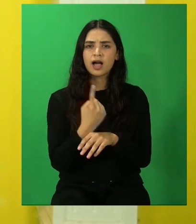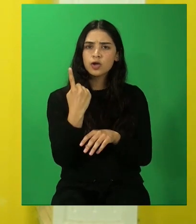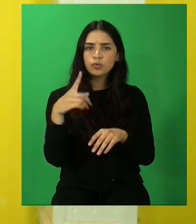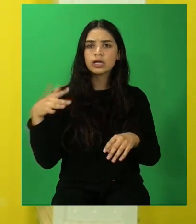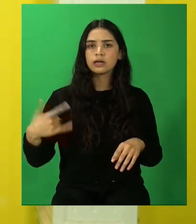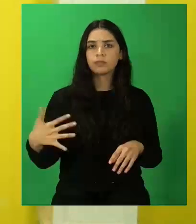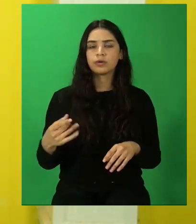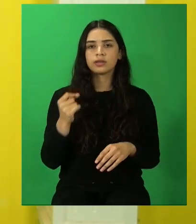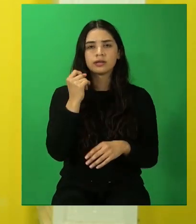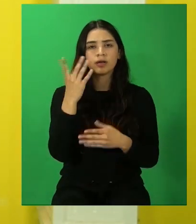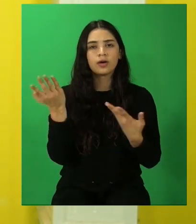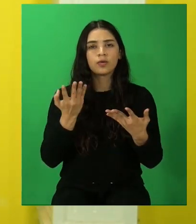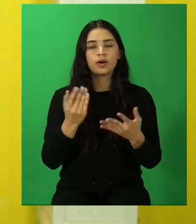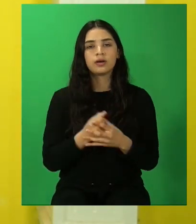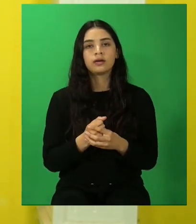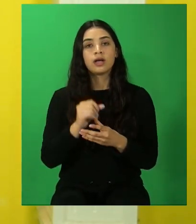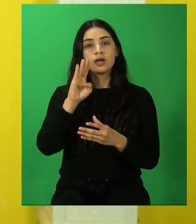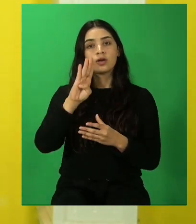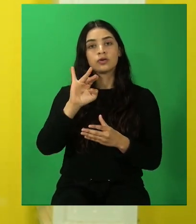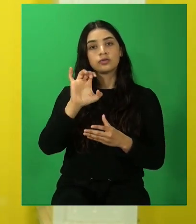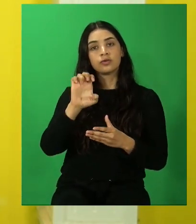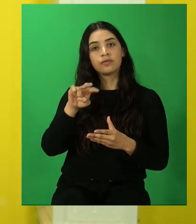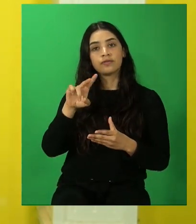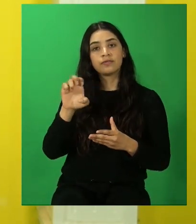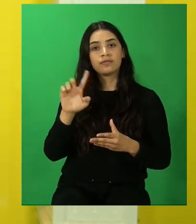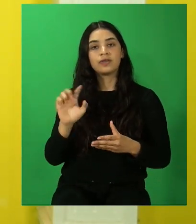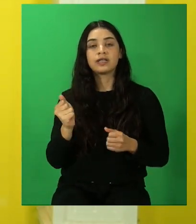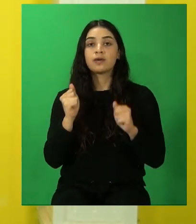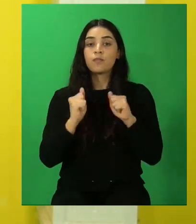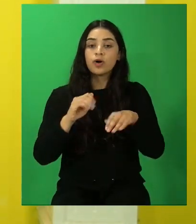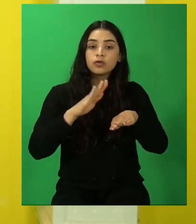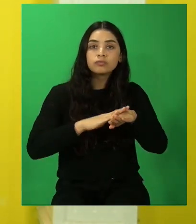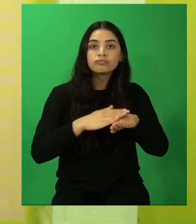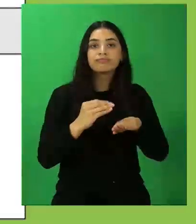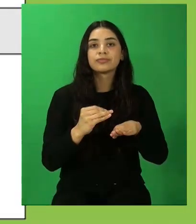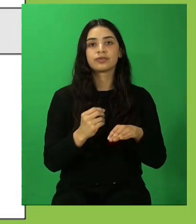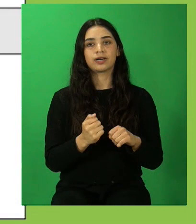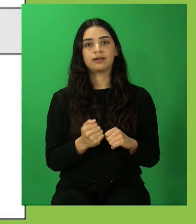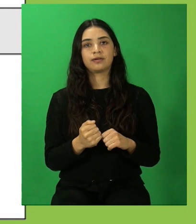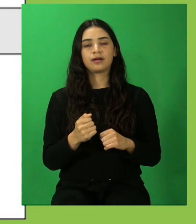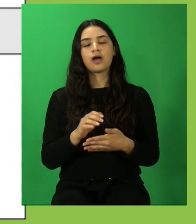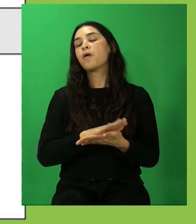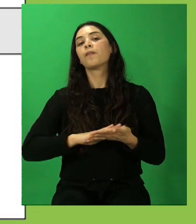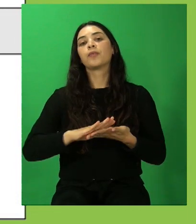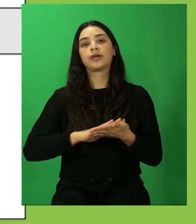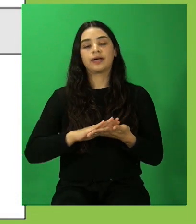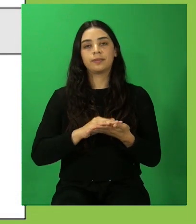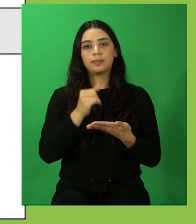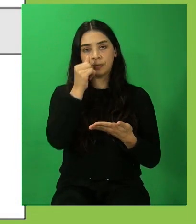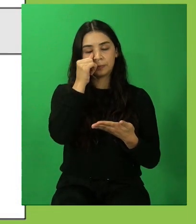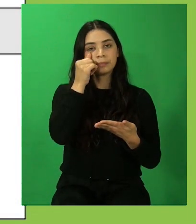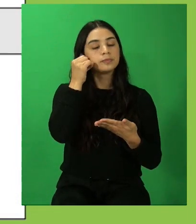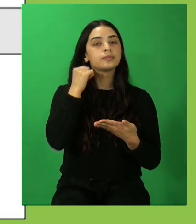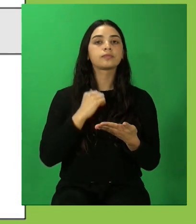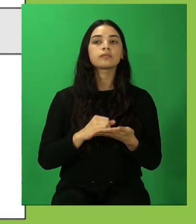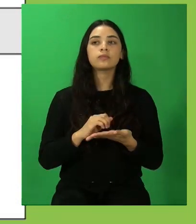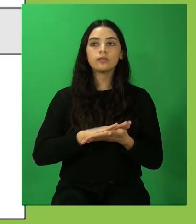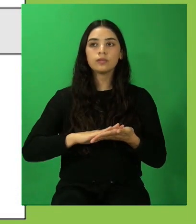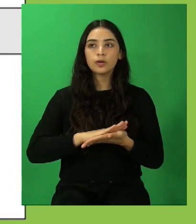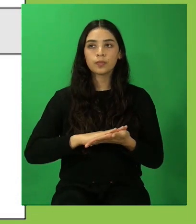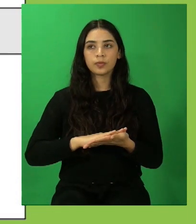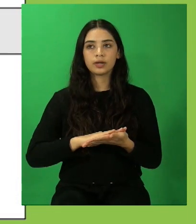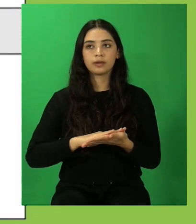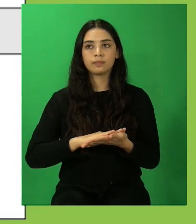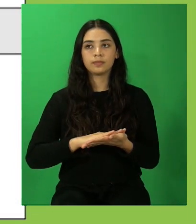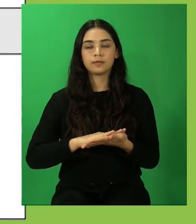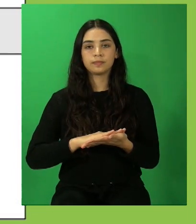son los bienes son tangibles. ¿Qué quiero decir con eso? Un bien se puede tocar, podemos tocarlo. Yo hoy día tengo